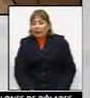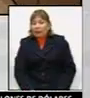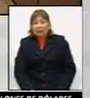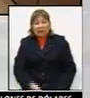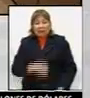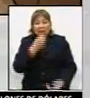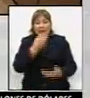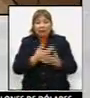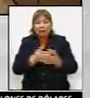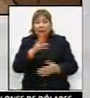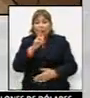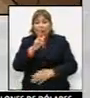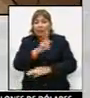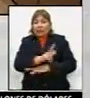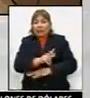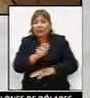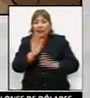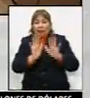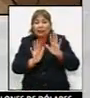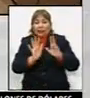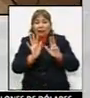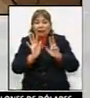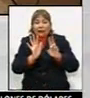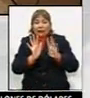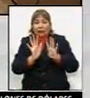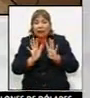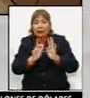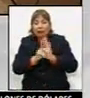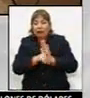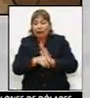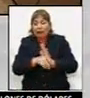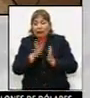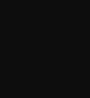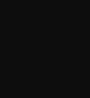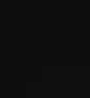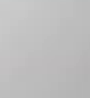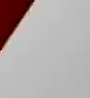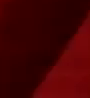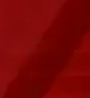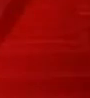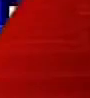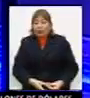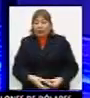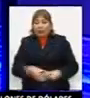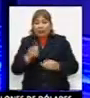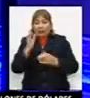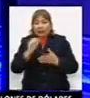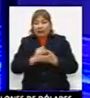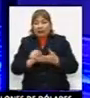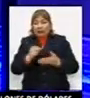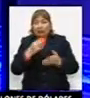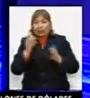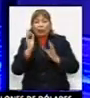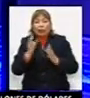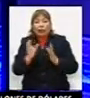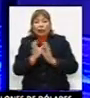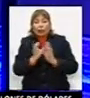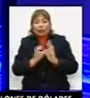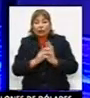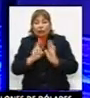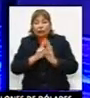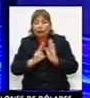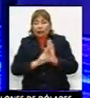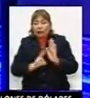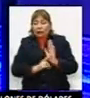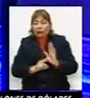Bien, son 3 de la tarde con 19 minutos. Acaba de suspenderse la sesión de la Comisión de Constitución y Reglamento que